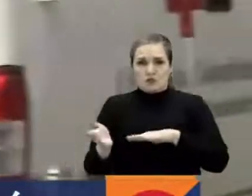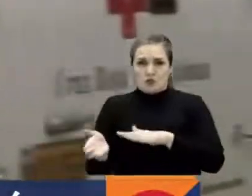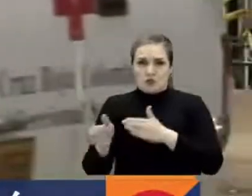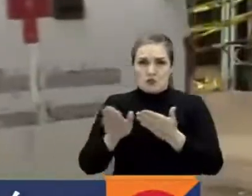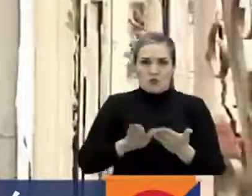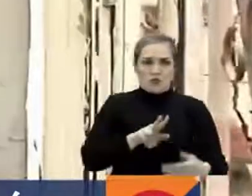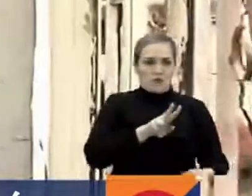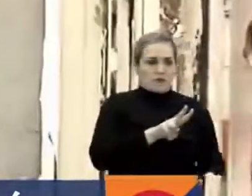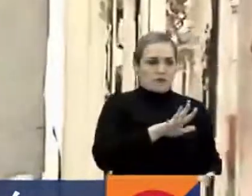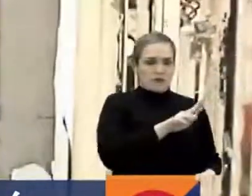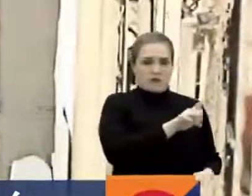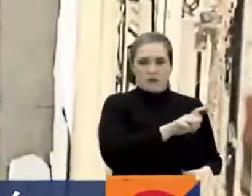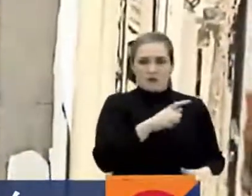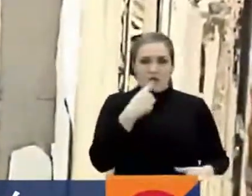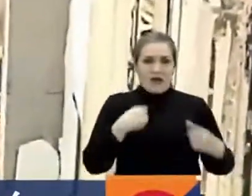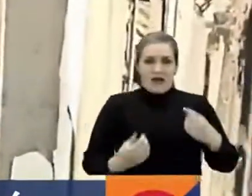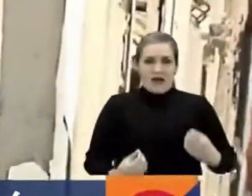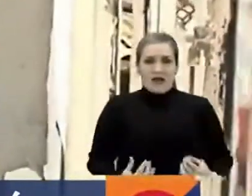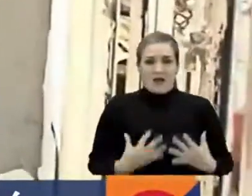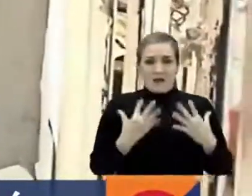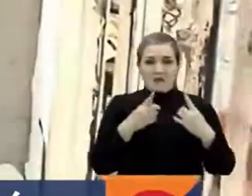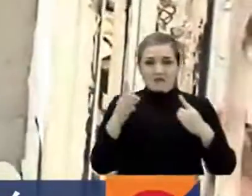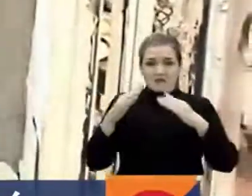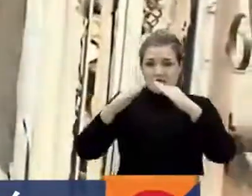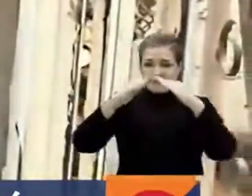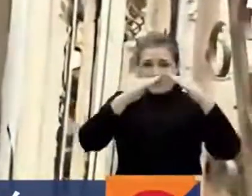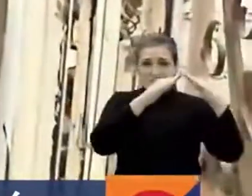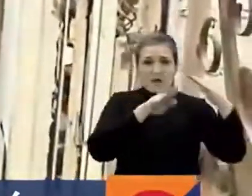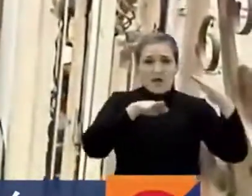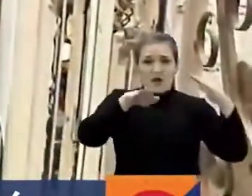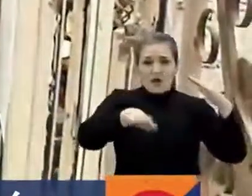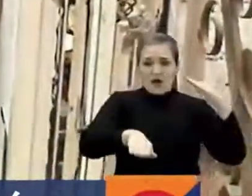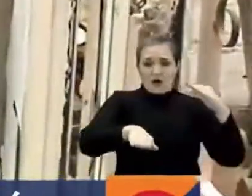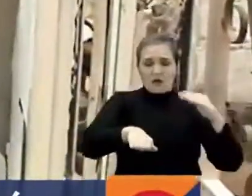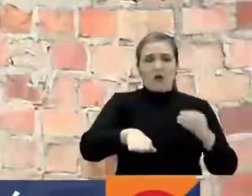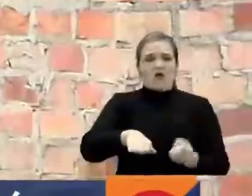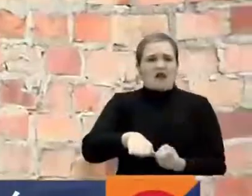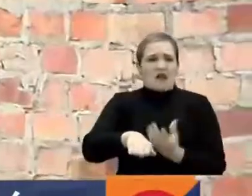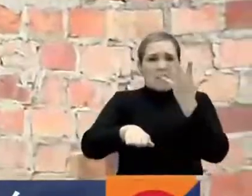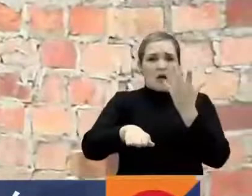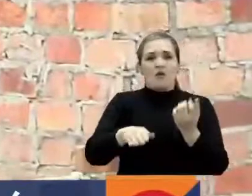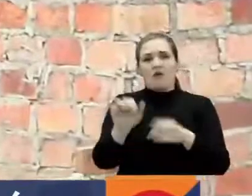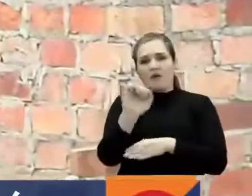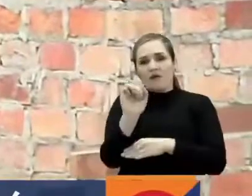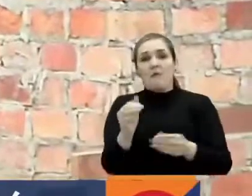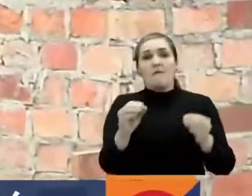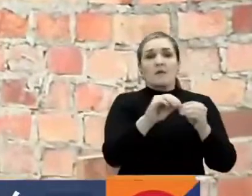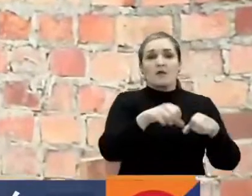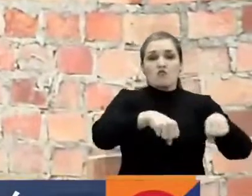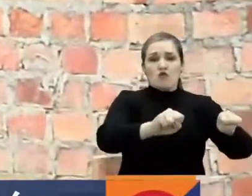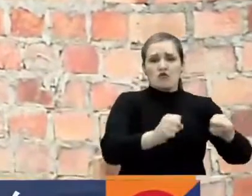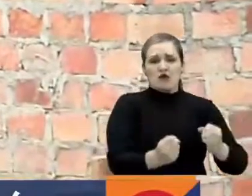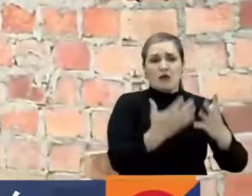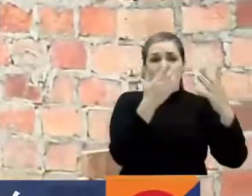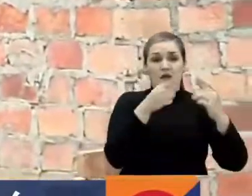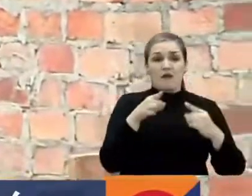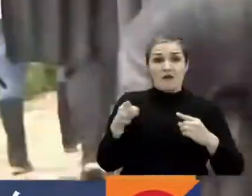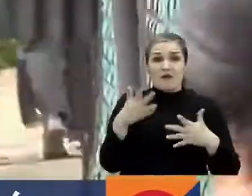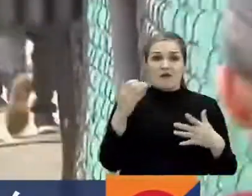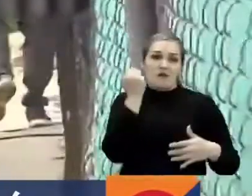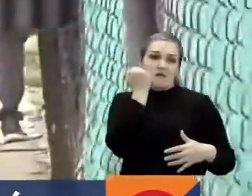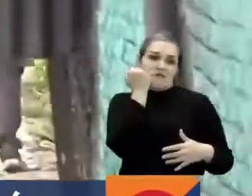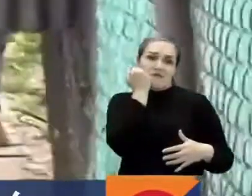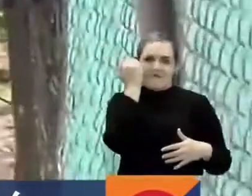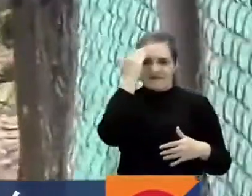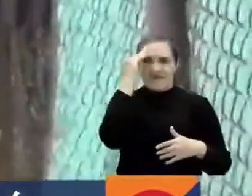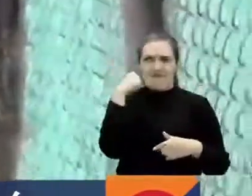25 personas heridas. Entre las ruinas, 2 carros y una moto calcinados. Esta parte de la capital petrolera de Colombia